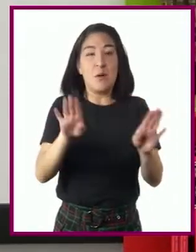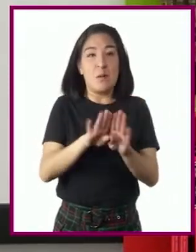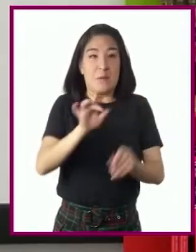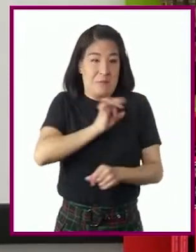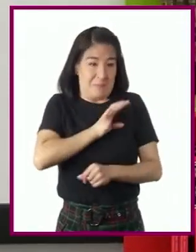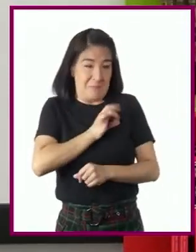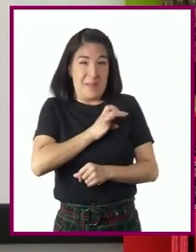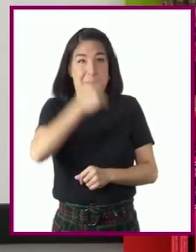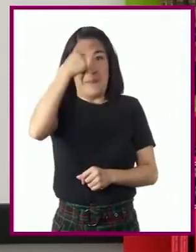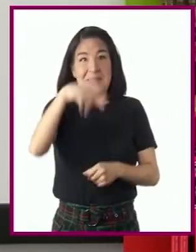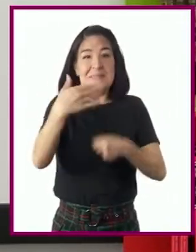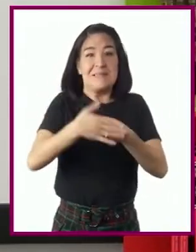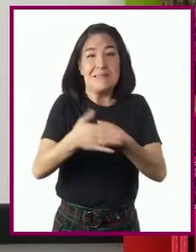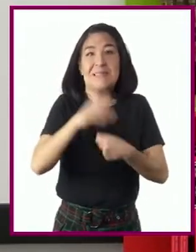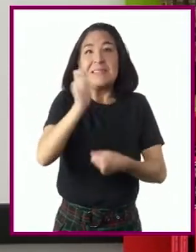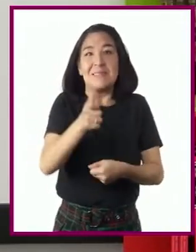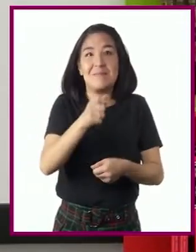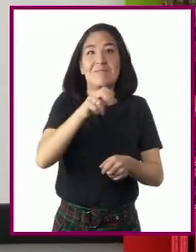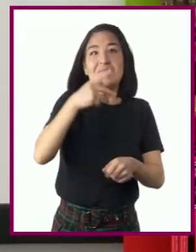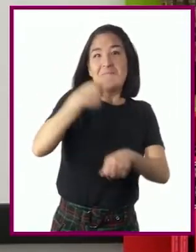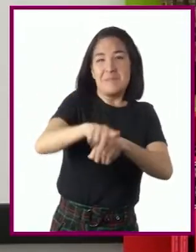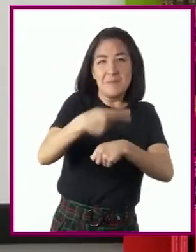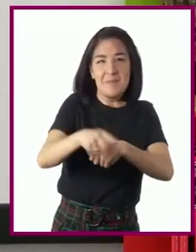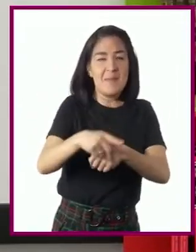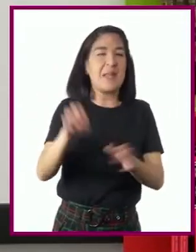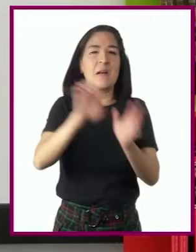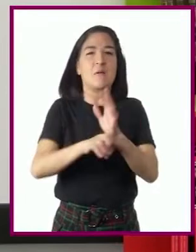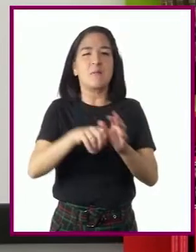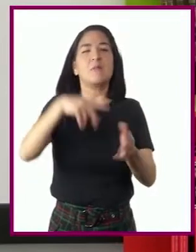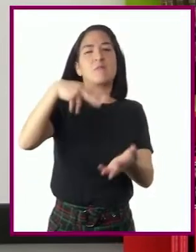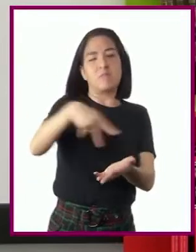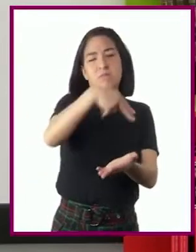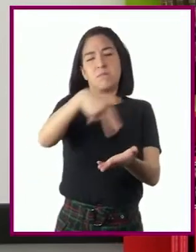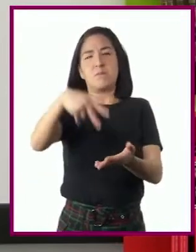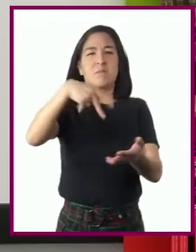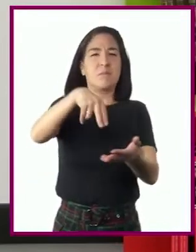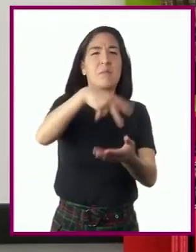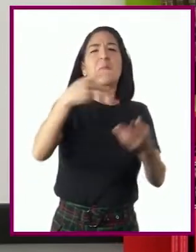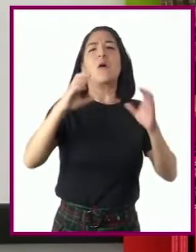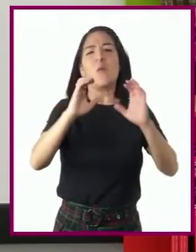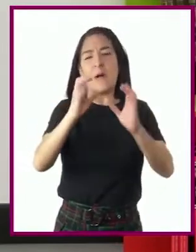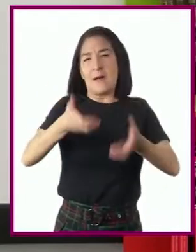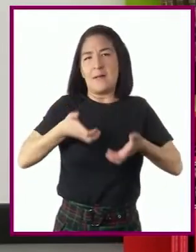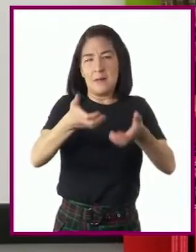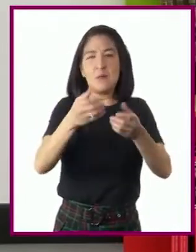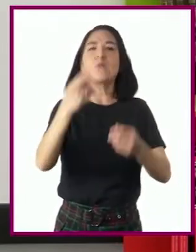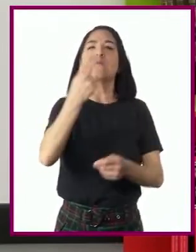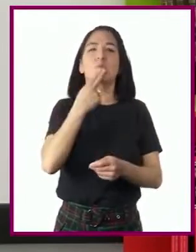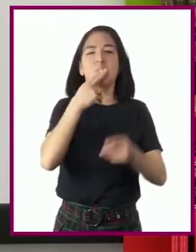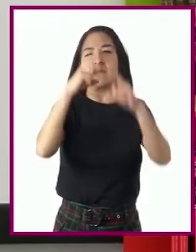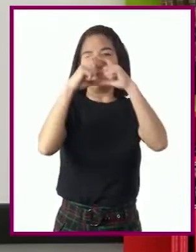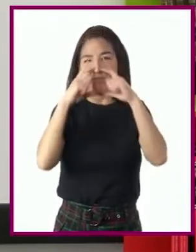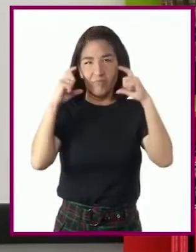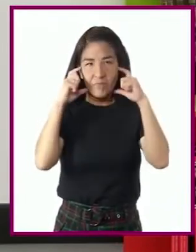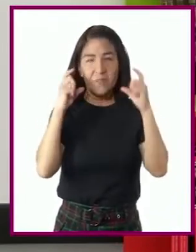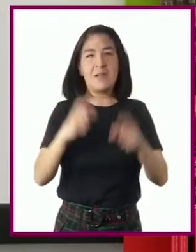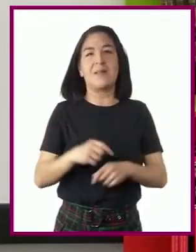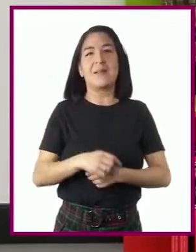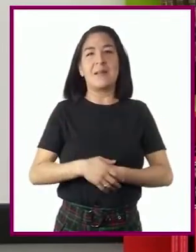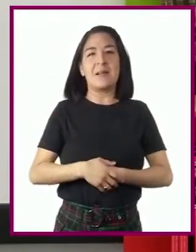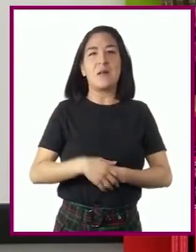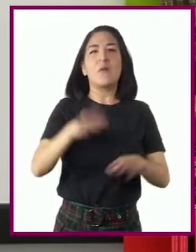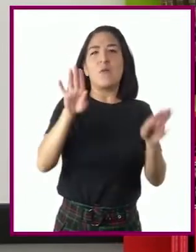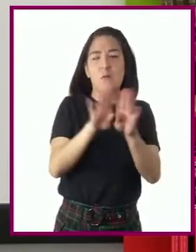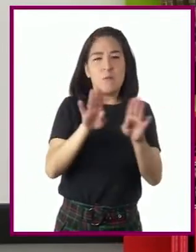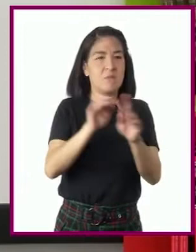para actuar y protegernos. Al caminar con cuidado en la calle, al usar cubrebocas o estar alertas de con